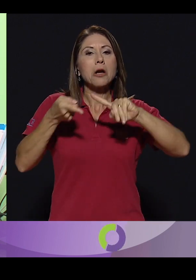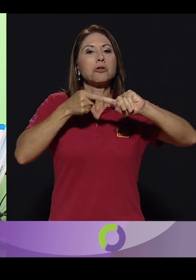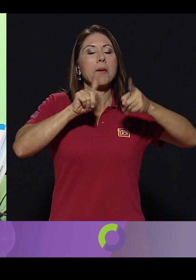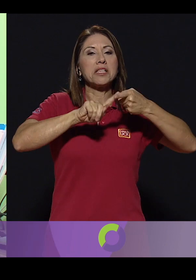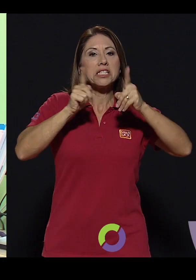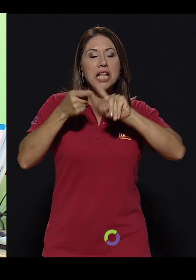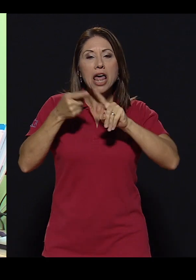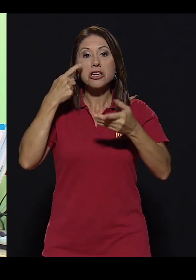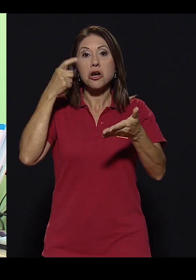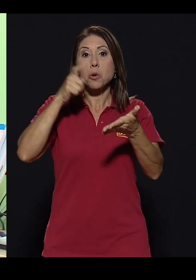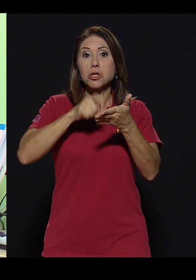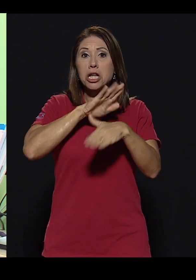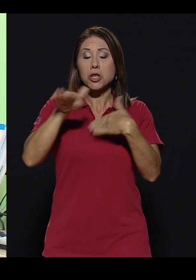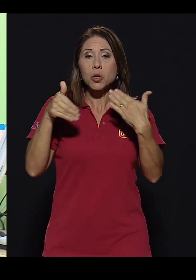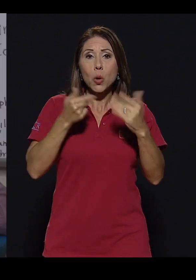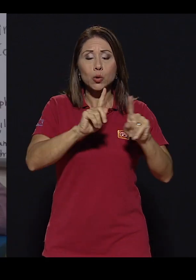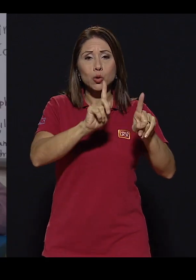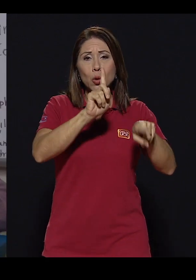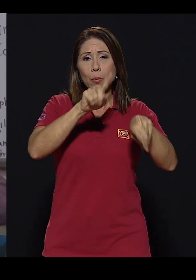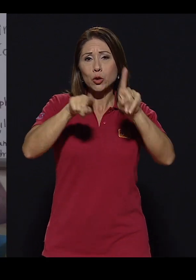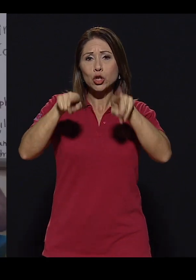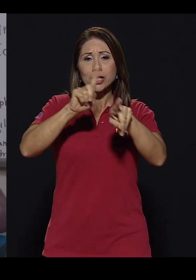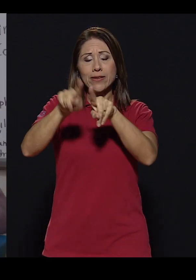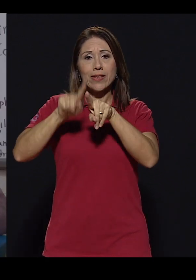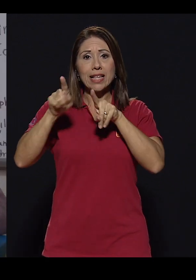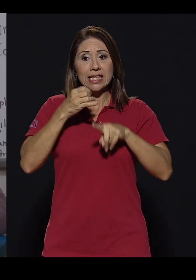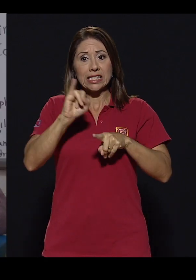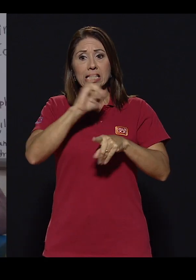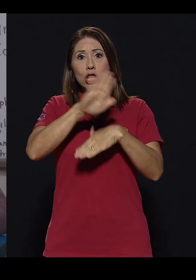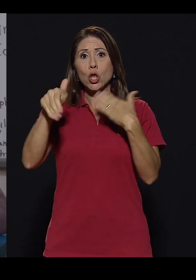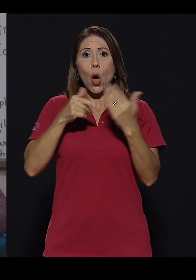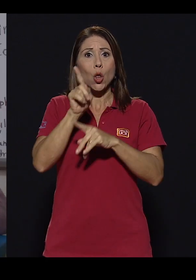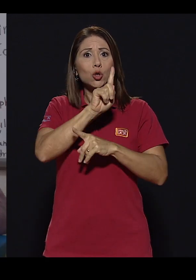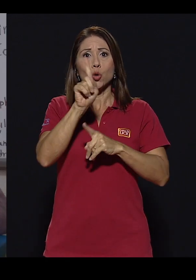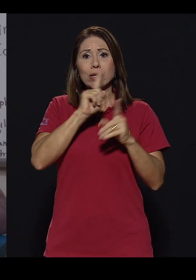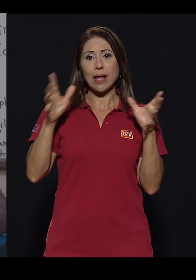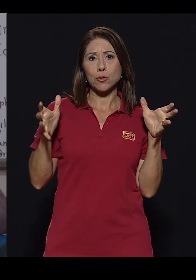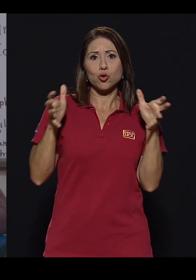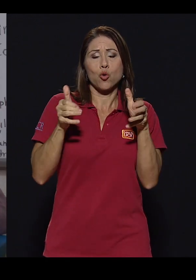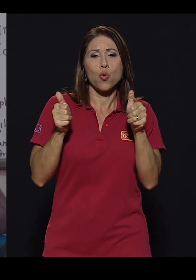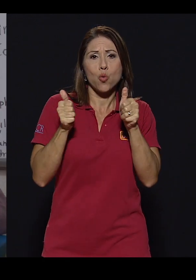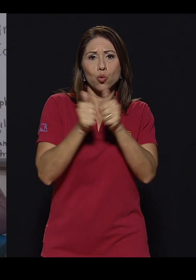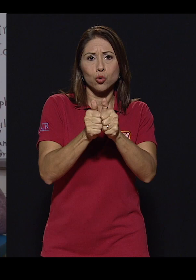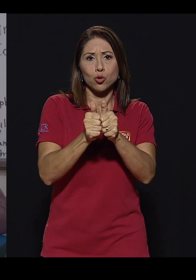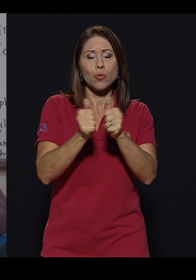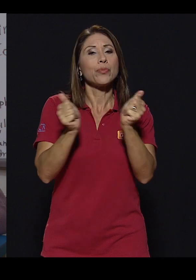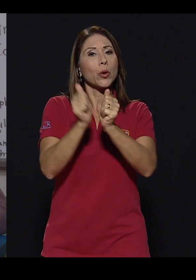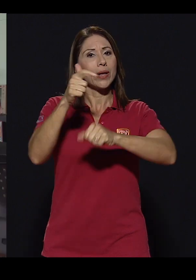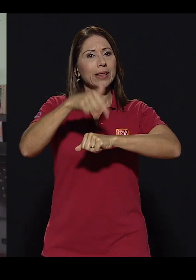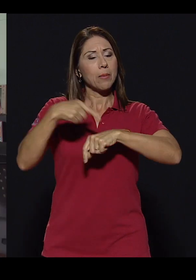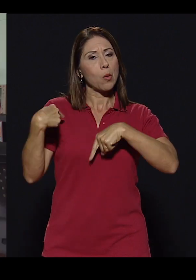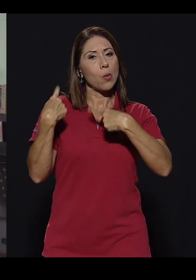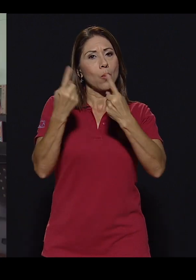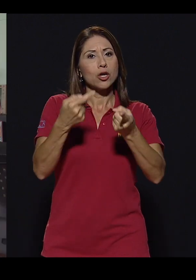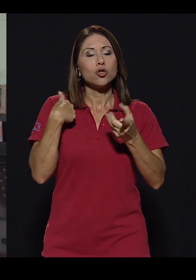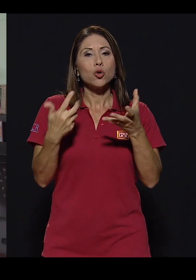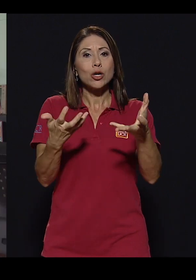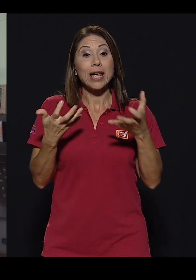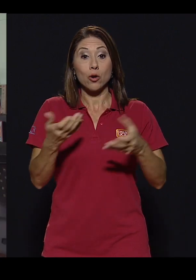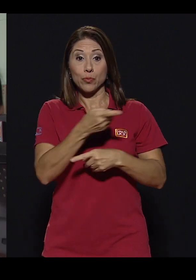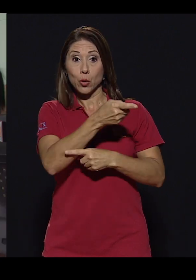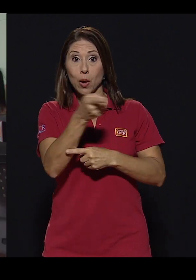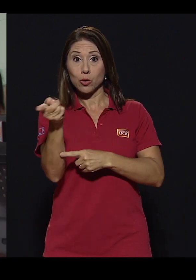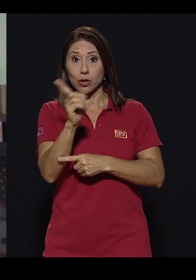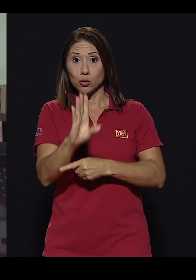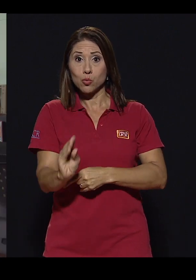y yo conocer los diferentes todos y no estamos todos juntos y después con el tiempo yo voy a querer que cuando